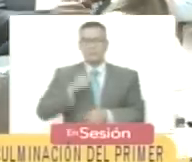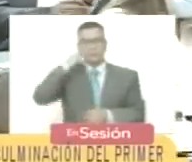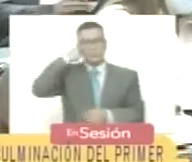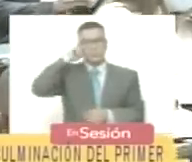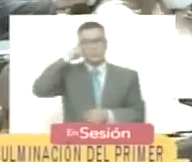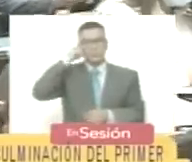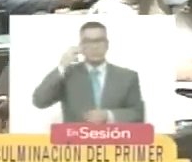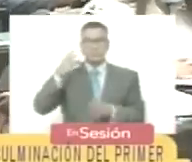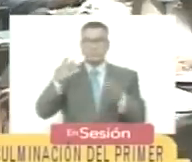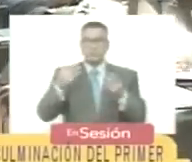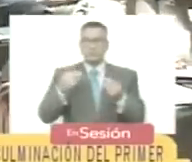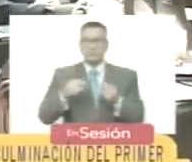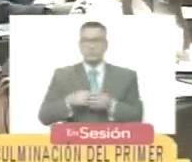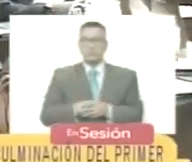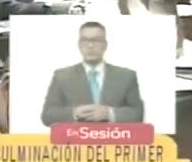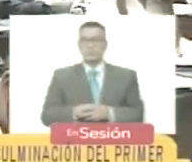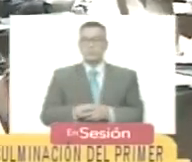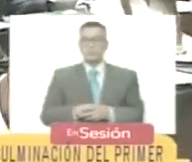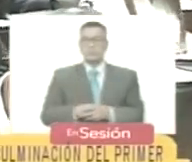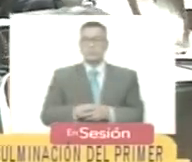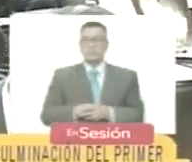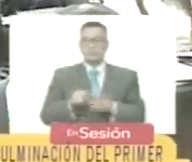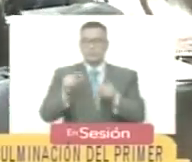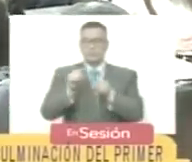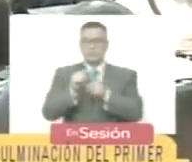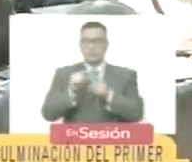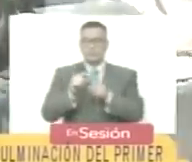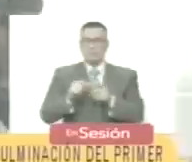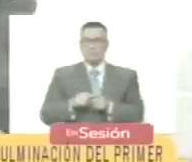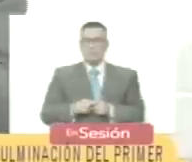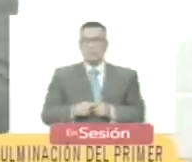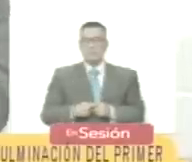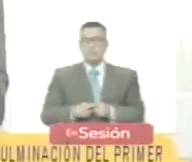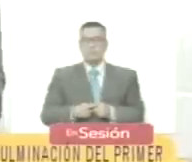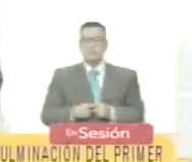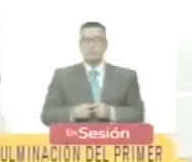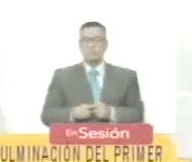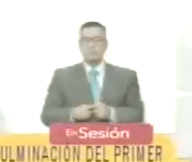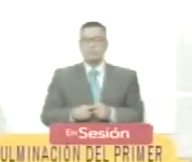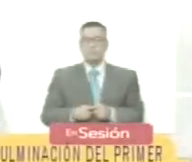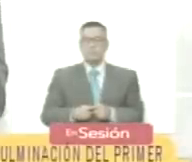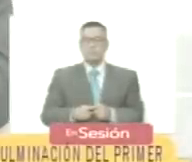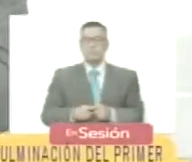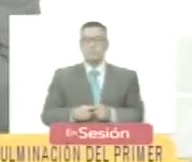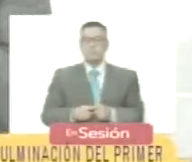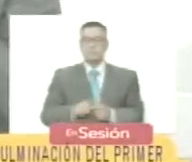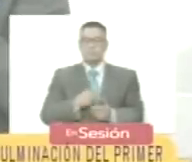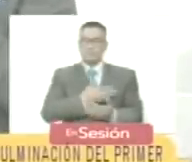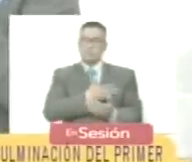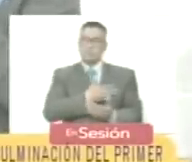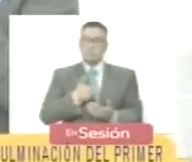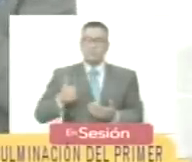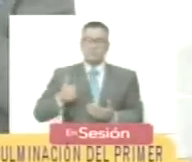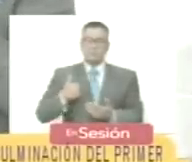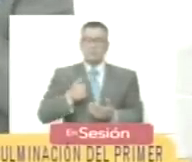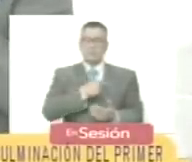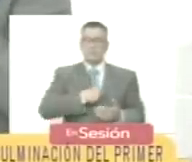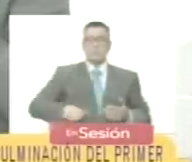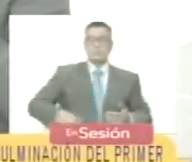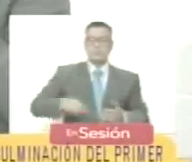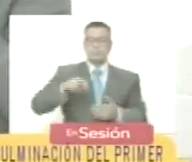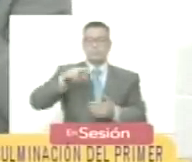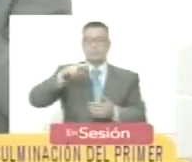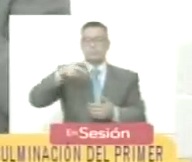mucho una frase de un querido amigo, el presidente Rafael